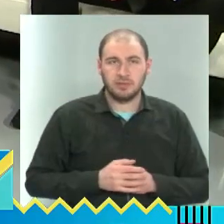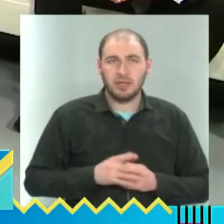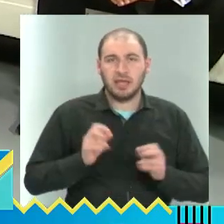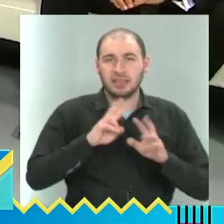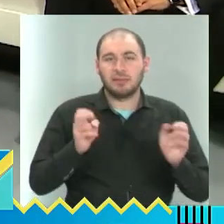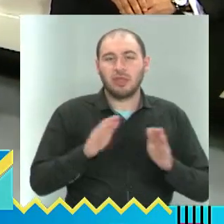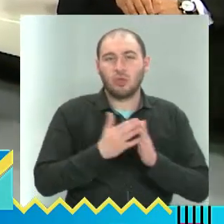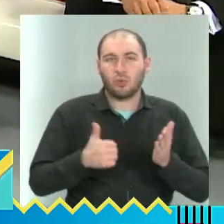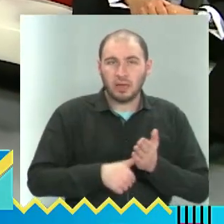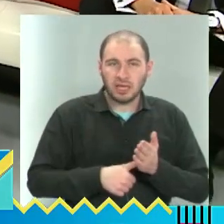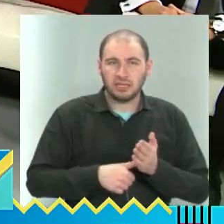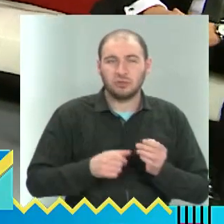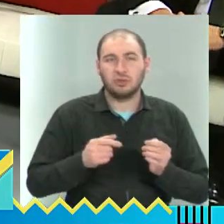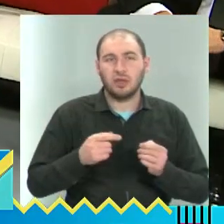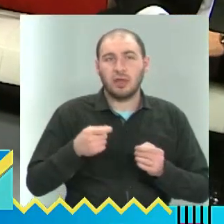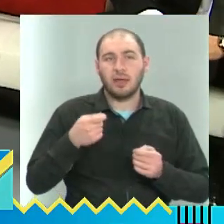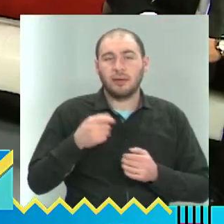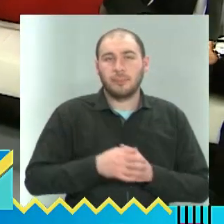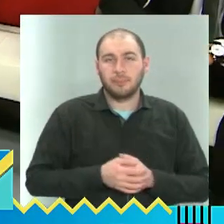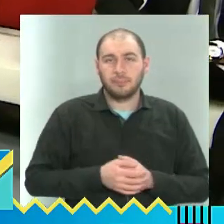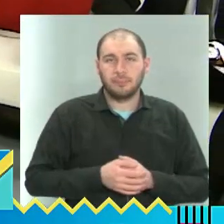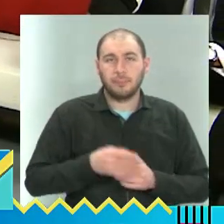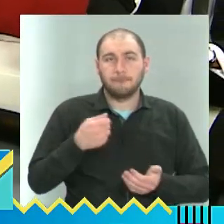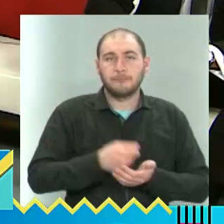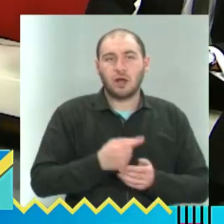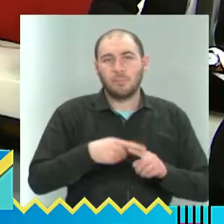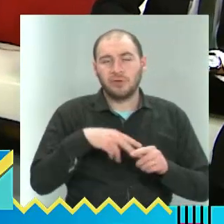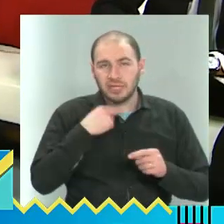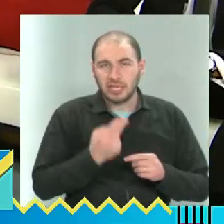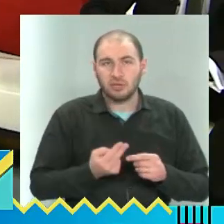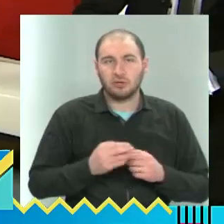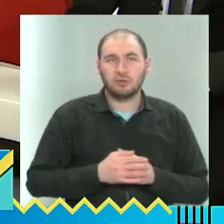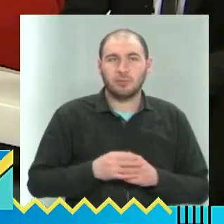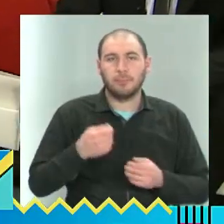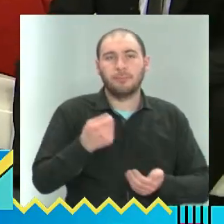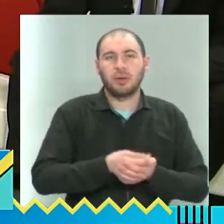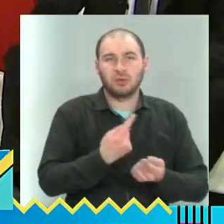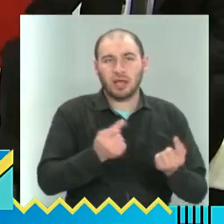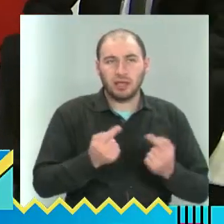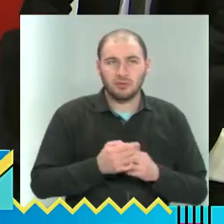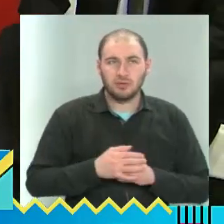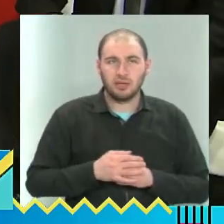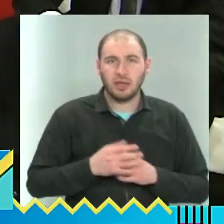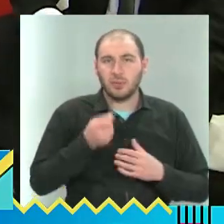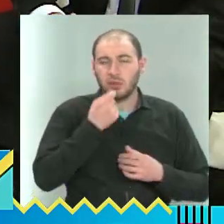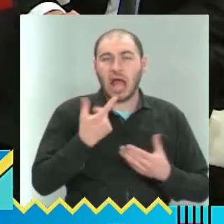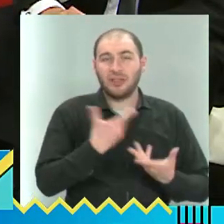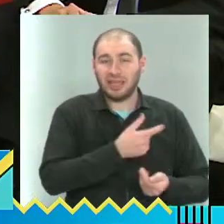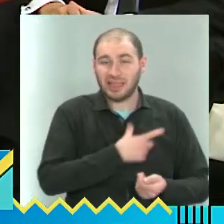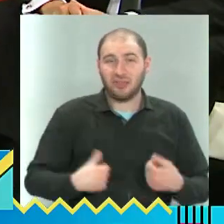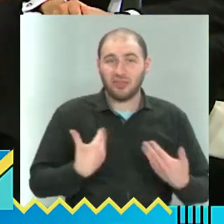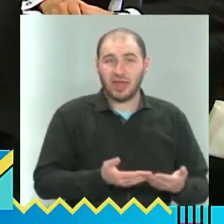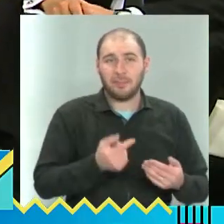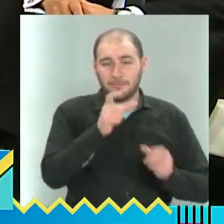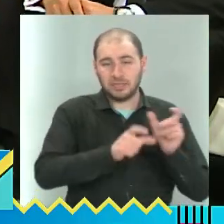del DNI, ver el tema de las asignaciones universales o las asignaciones que le correspondieren, digamos, como ayudas que el Estado brinda para este